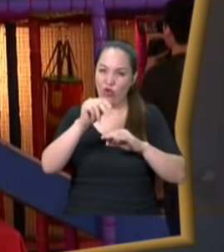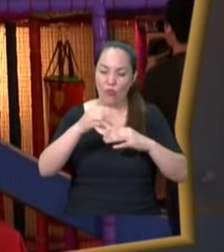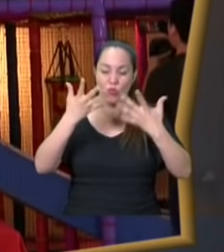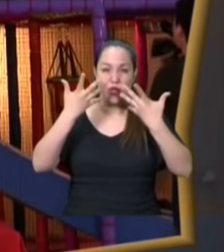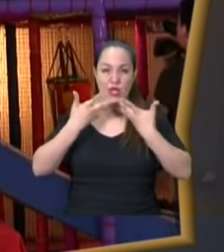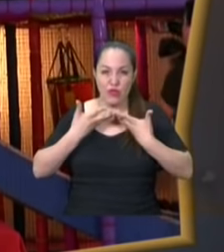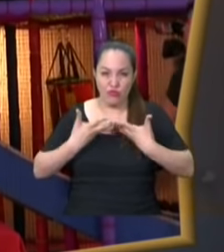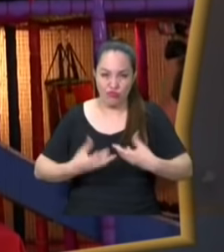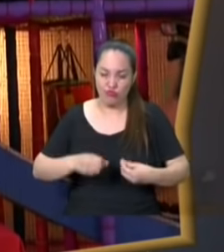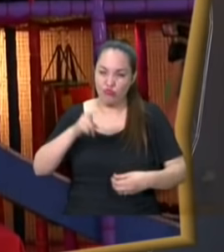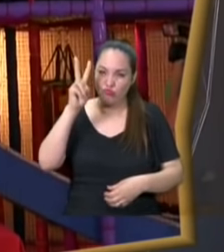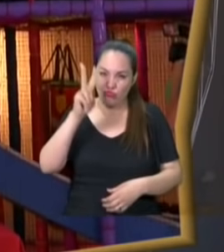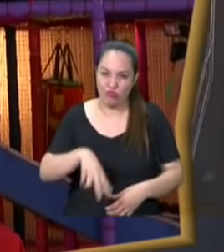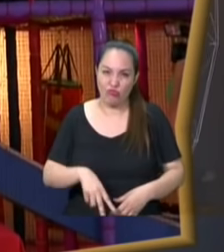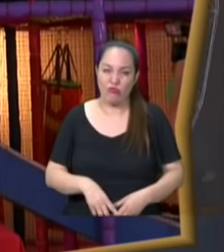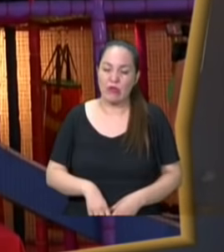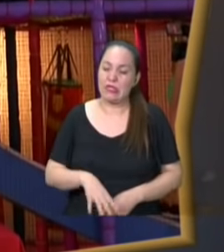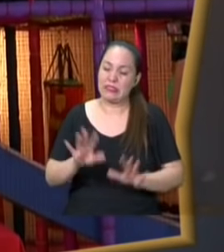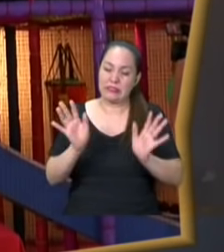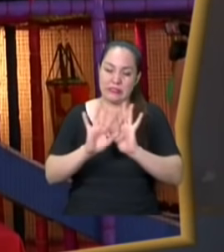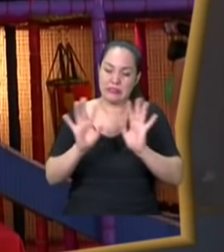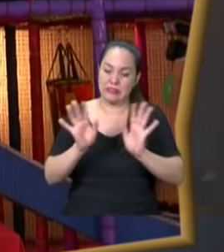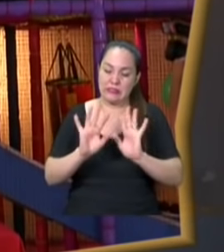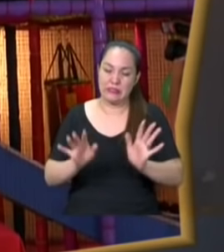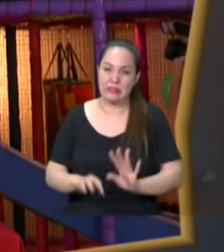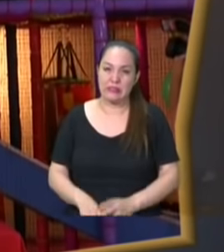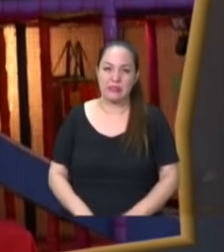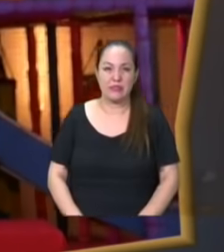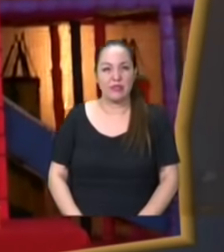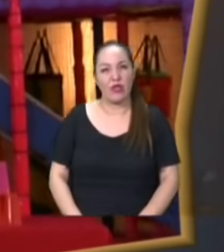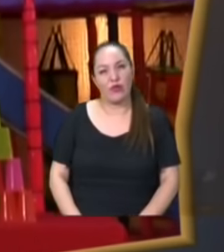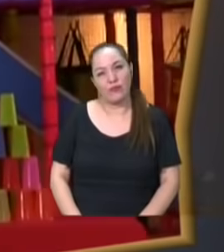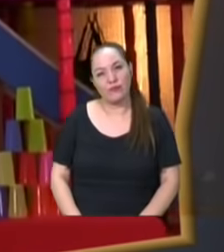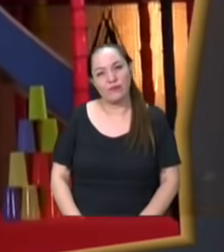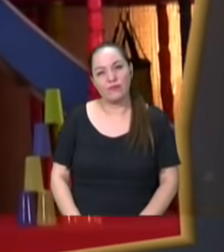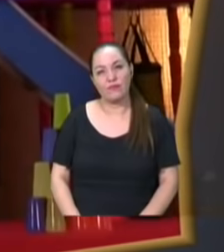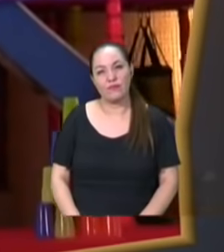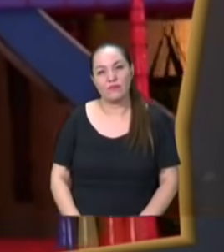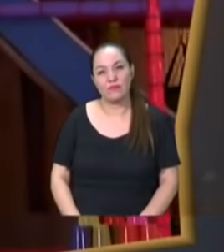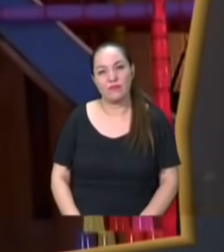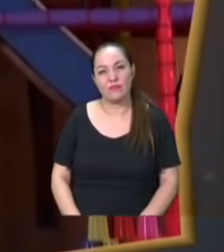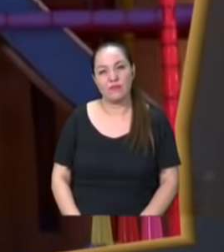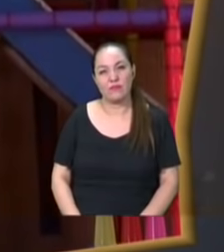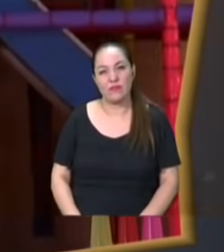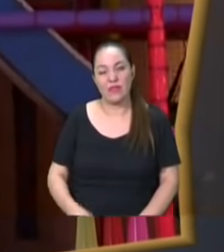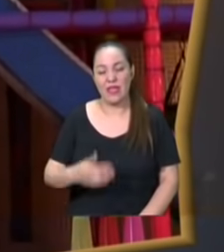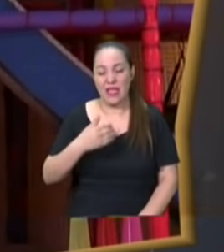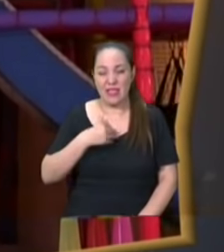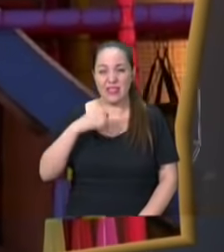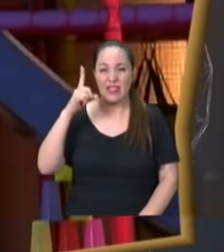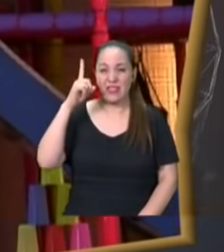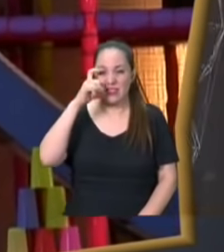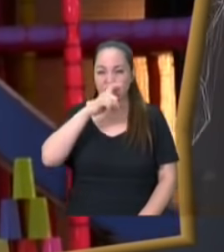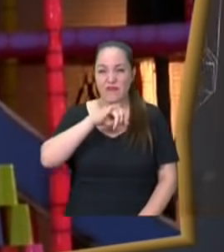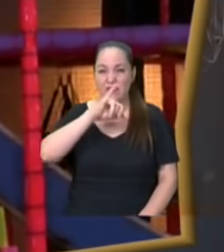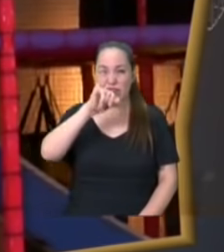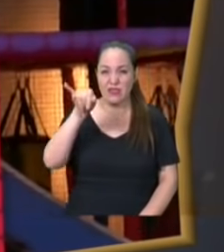falló la habilidad! ¡No, no, no! ¡La maña! De hecho, todavía está batallando Junior Peluche, señor Chavana. ¡No encuentra la